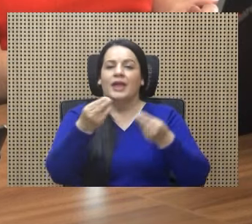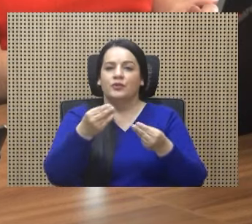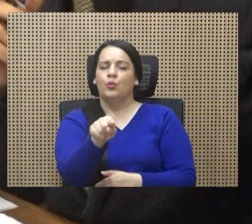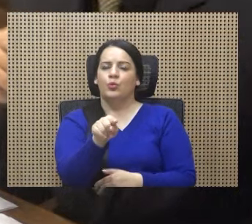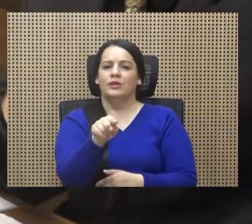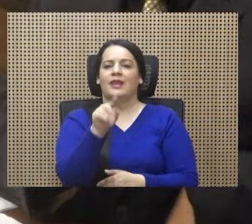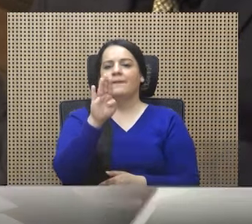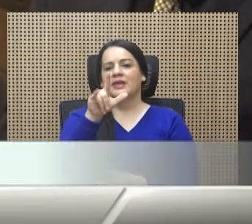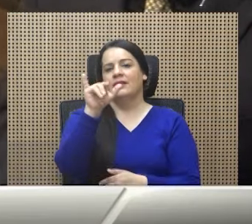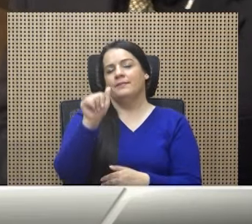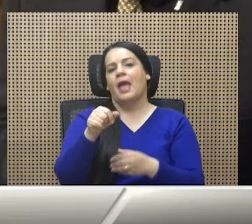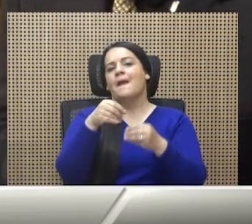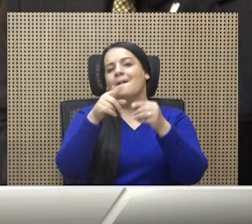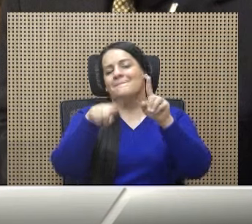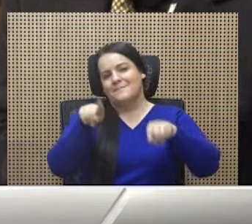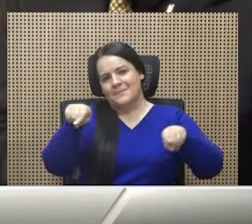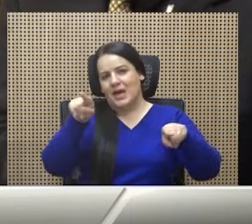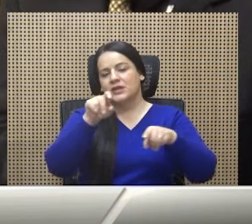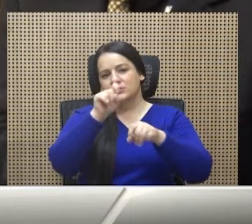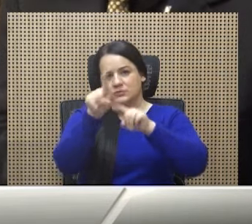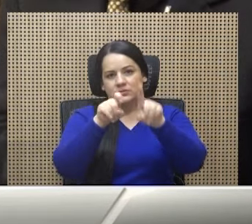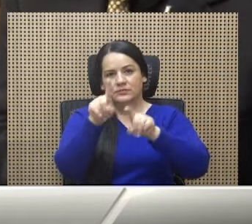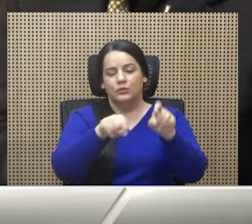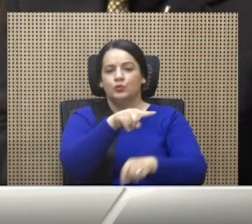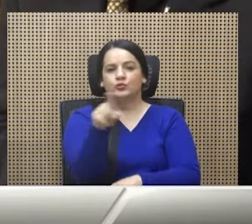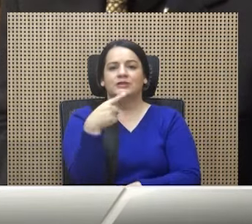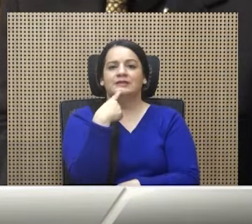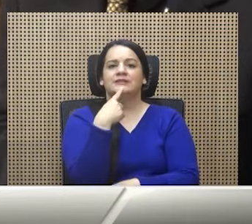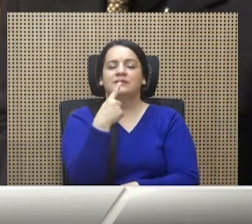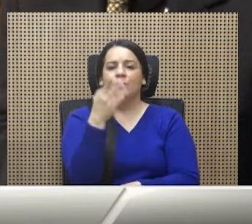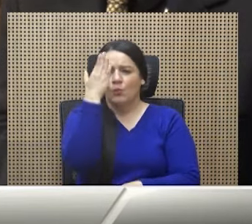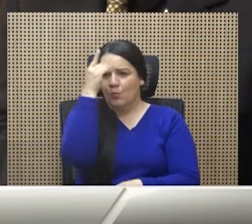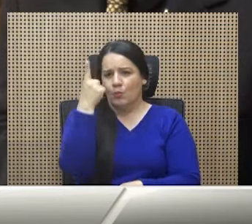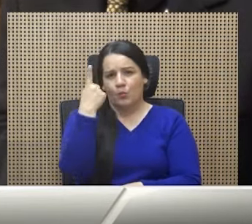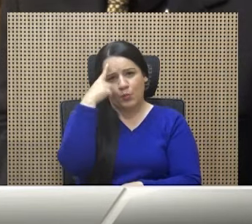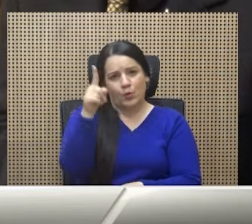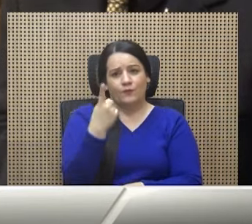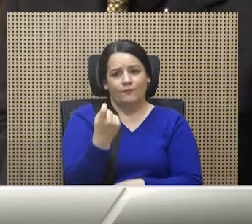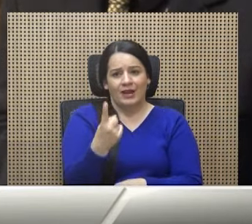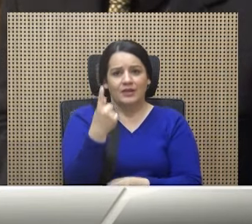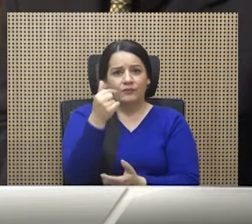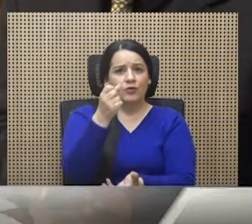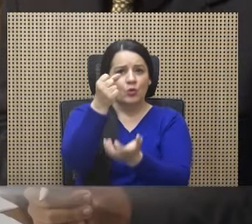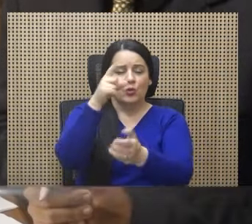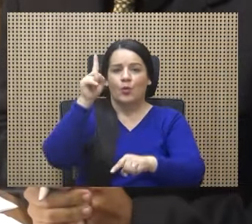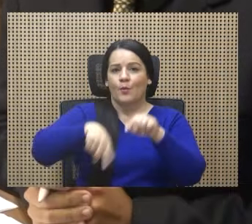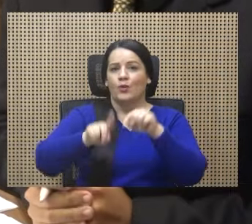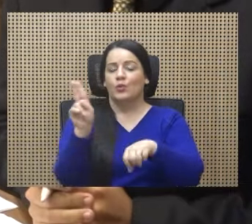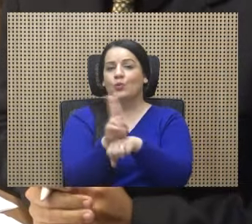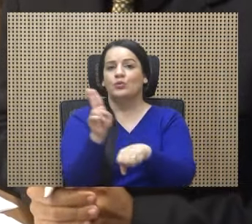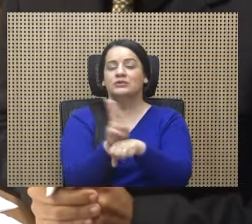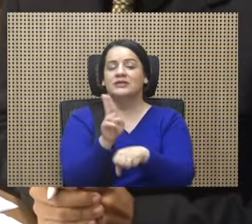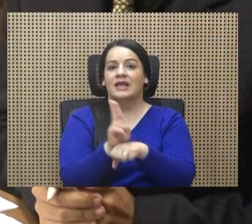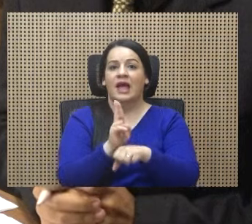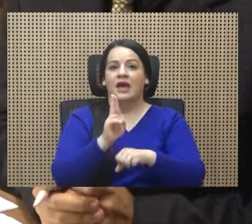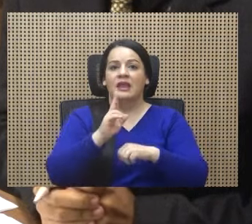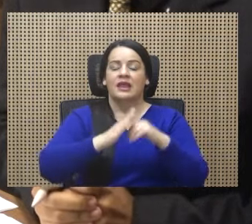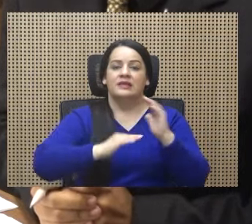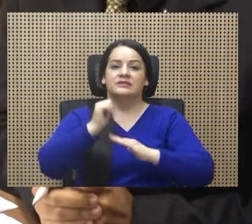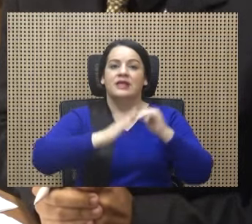instalaciones Por qué ustedes indicaron que por falta de recursos no podían hacer uso de las instalaciones de la